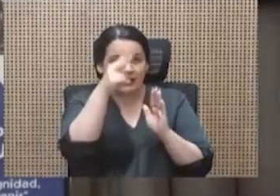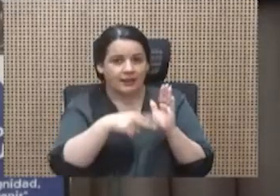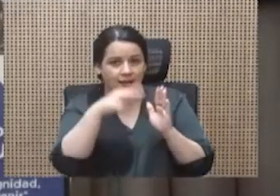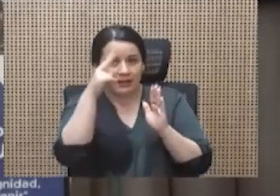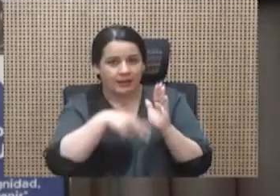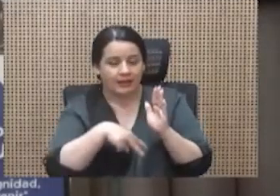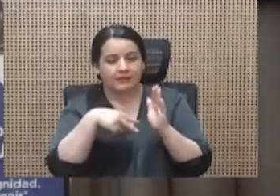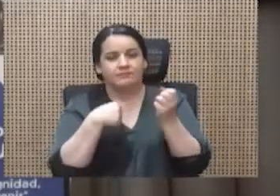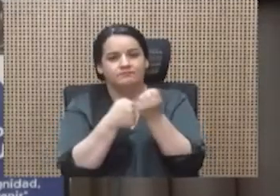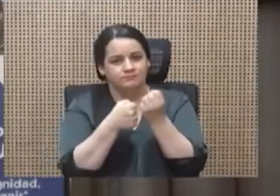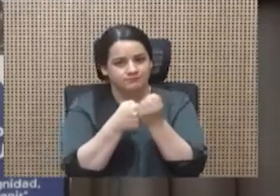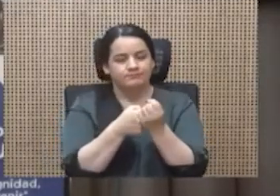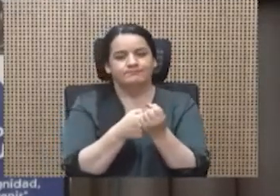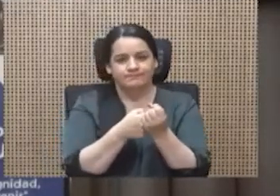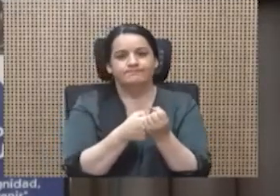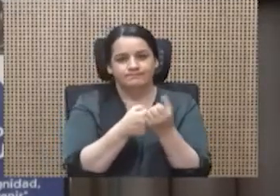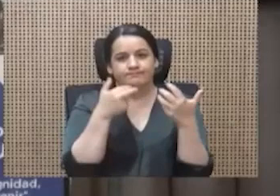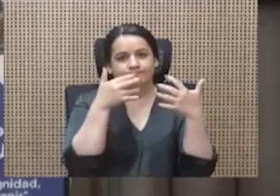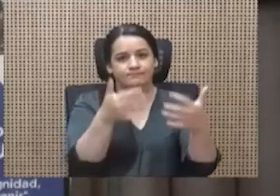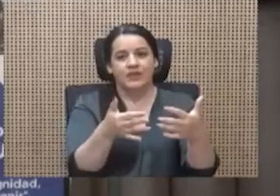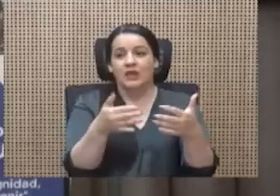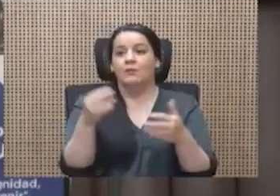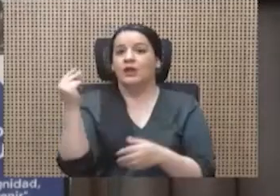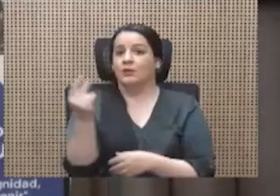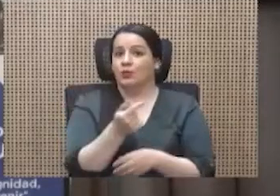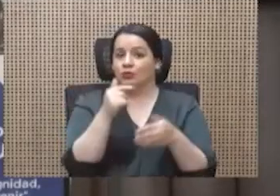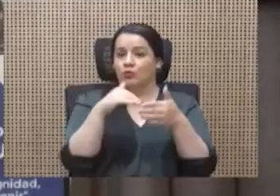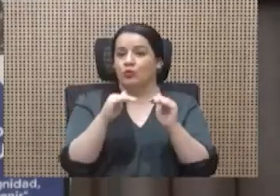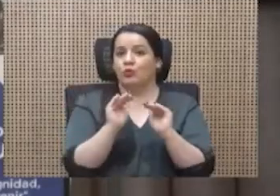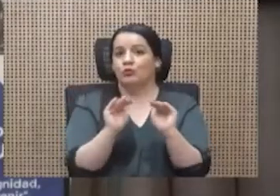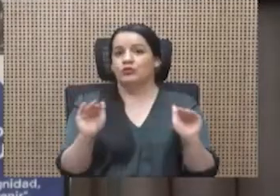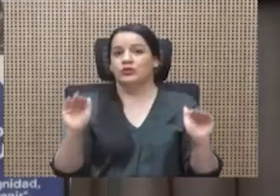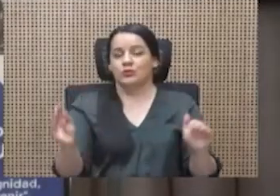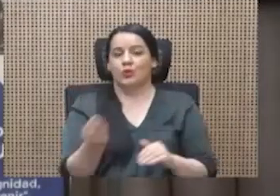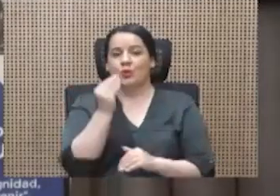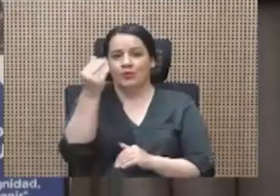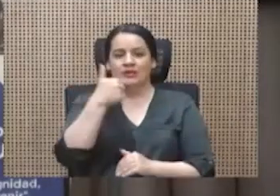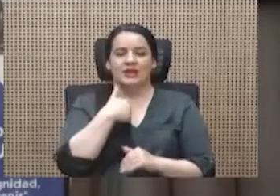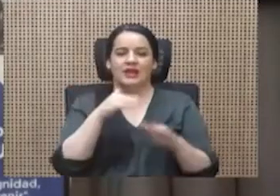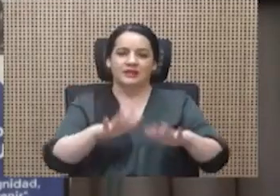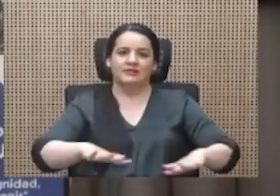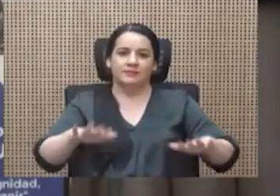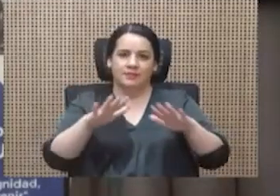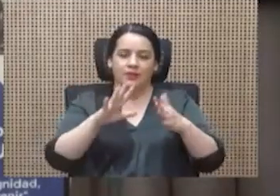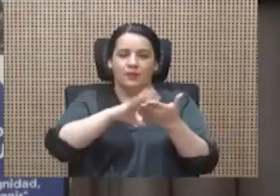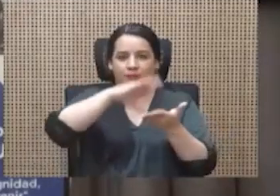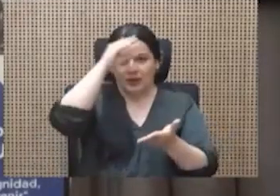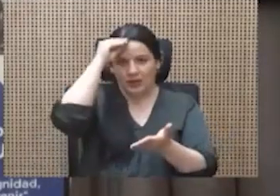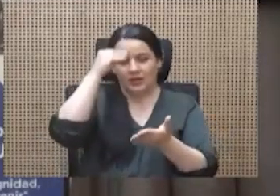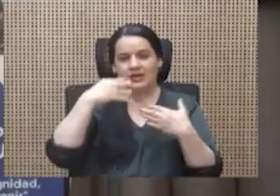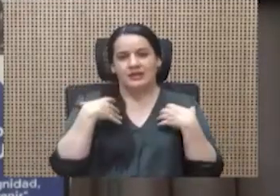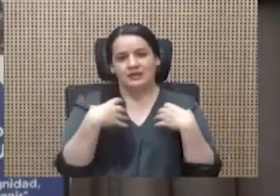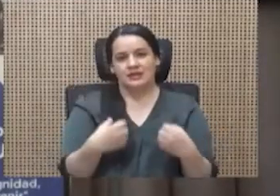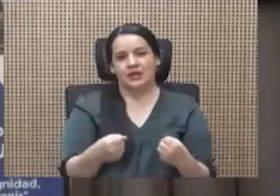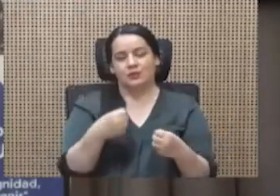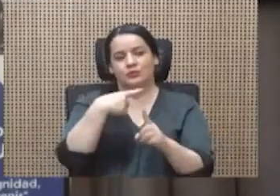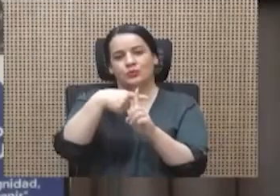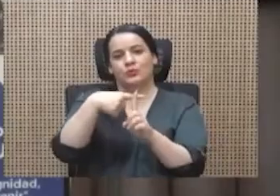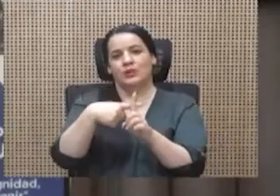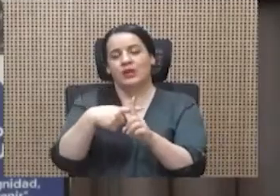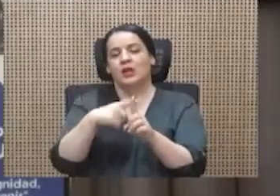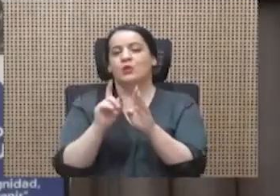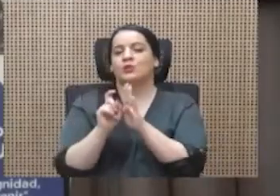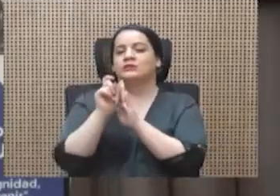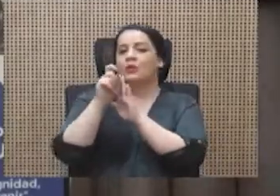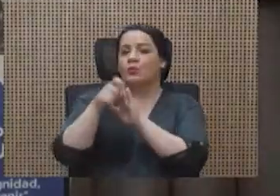nuestros niños y jóvenes pronto puedan tener espacios de aprendizaje sanos y óptimos. Presidente, los segundos que me quedan se los cedo a la